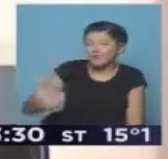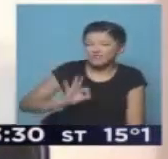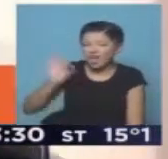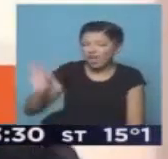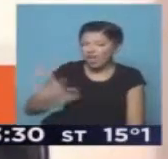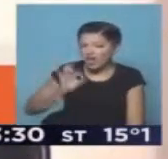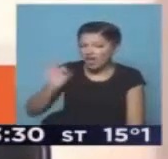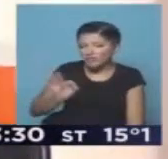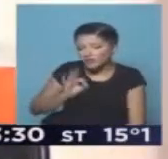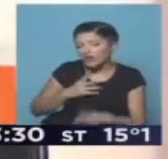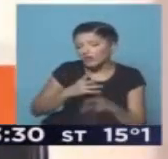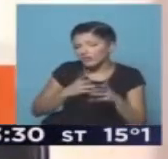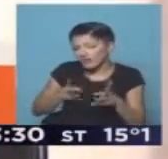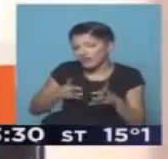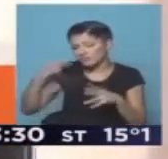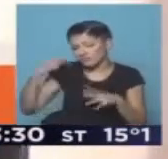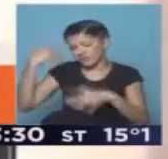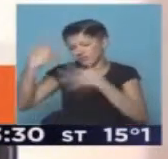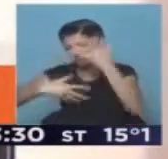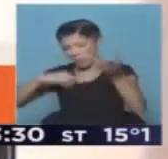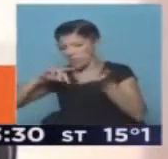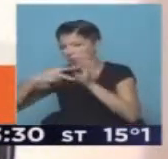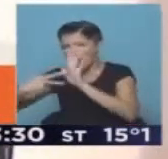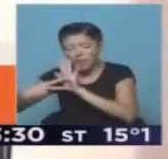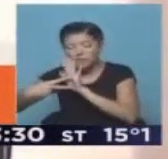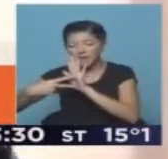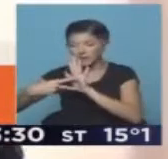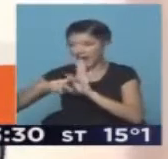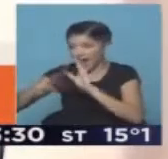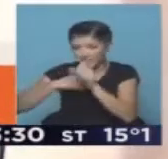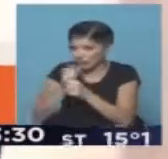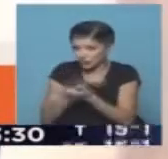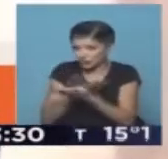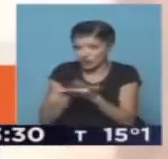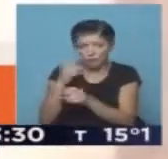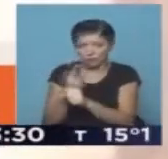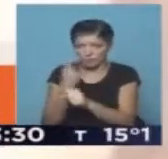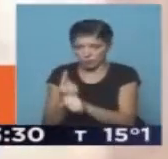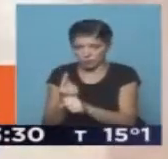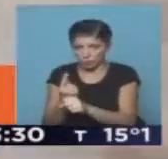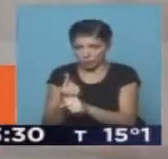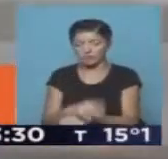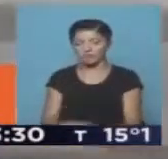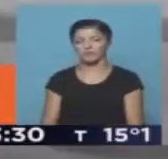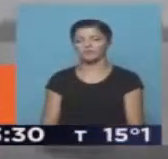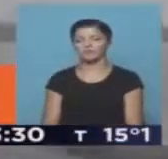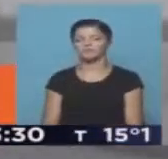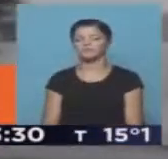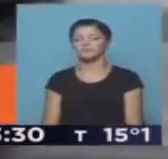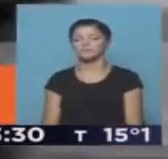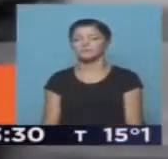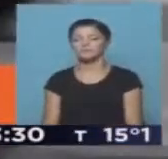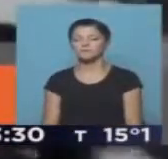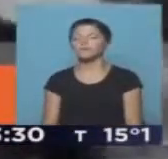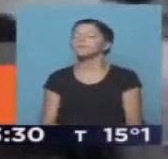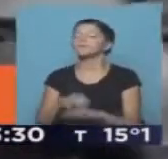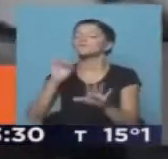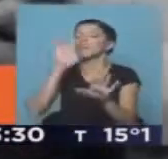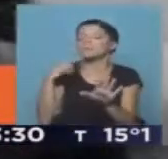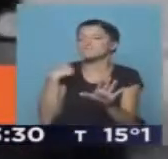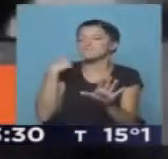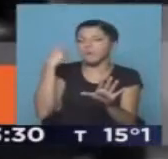resuelve deja abierto el conflicto y hoy estamos hablando de que ya no es no tiene la centralidad de los conflictos medio oriente simplemente la